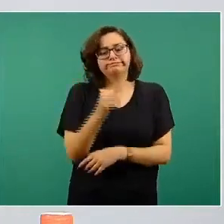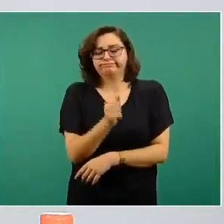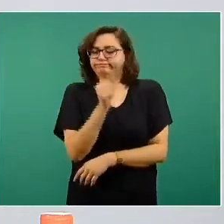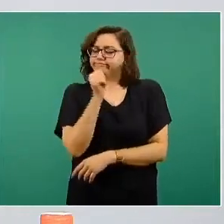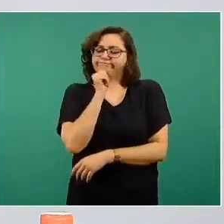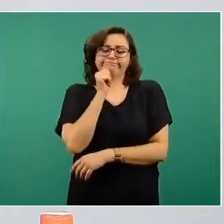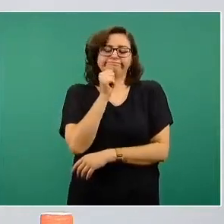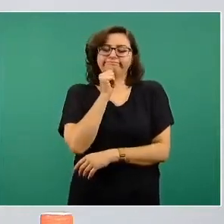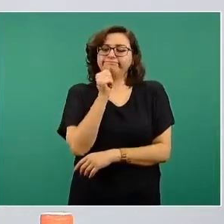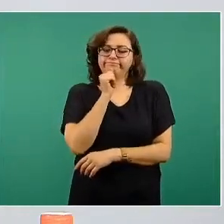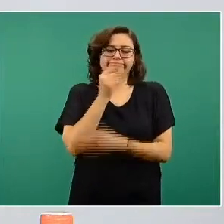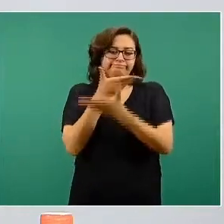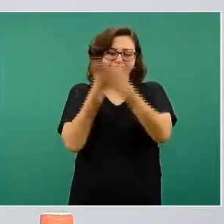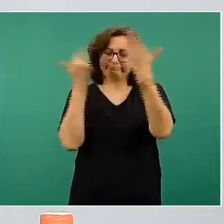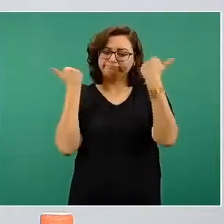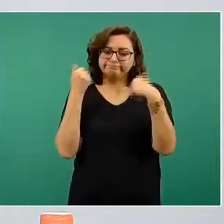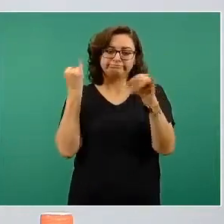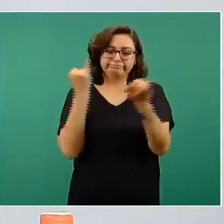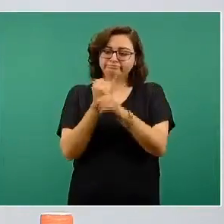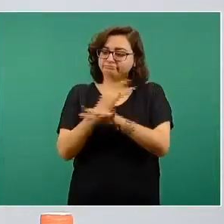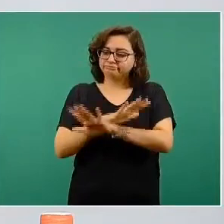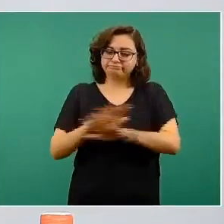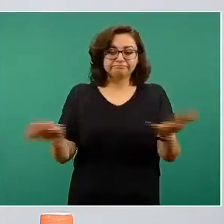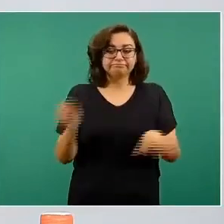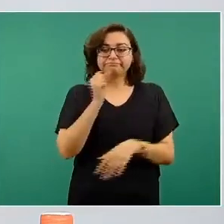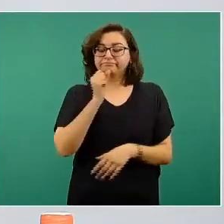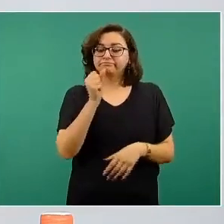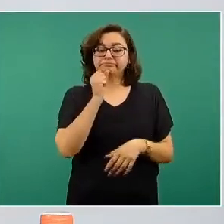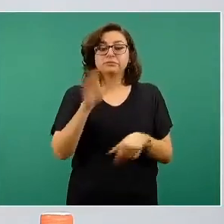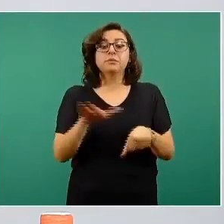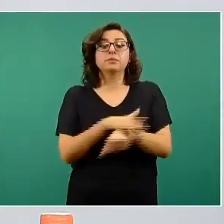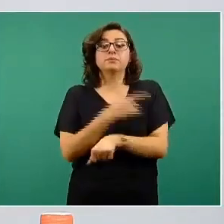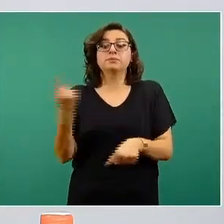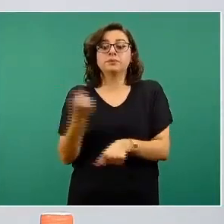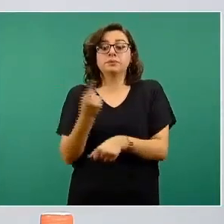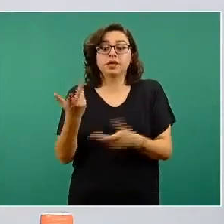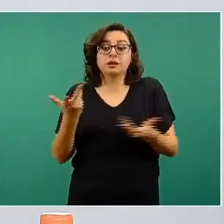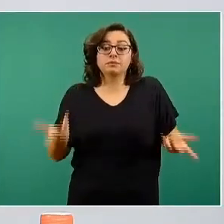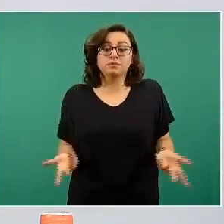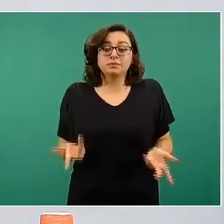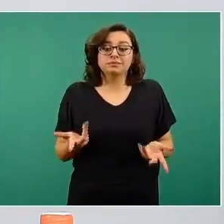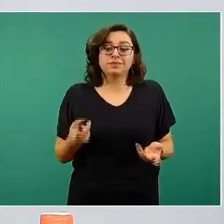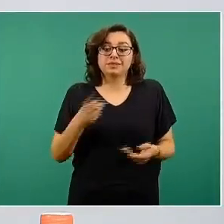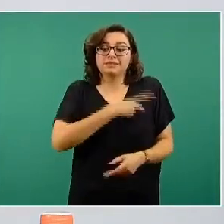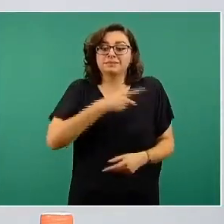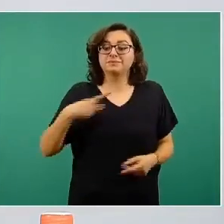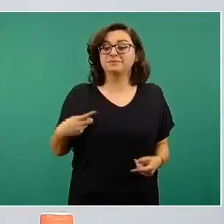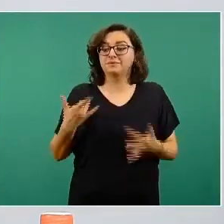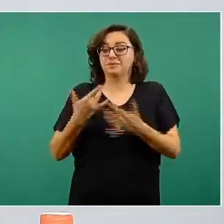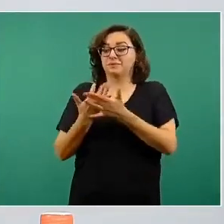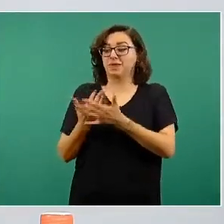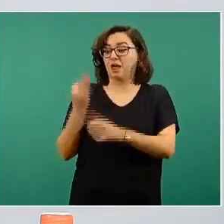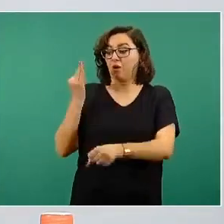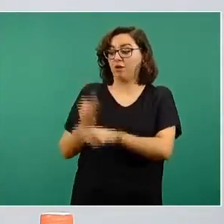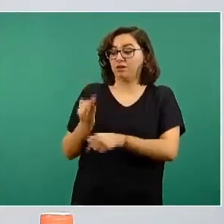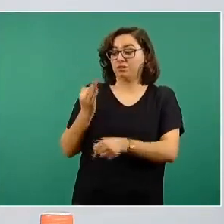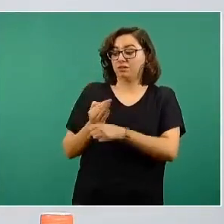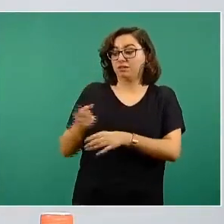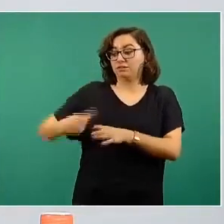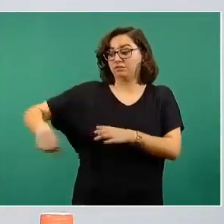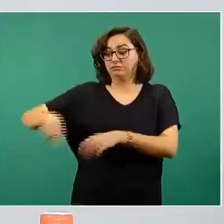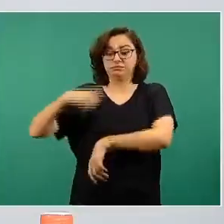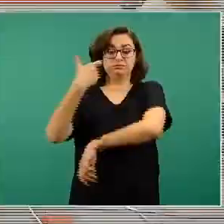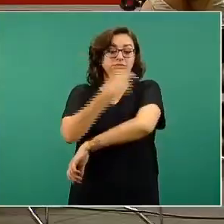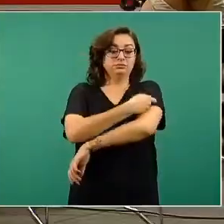de la aplicación de la vacuna precisamente responden a la información y los datos de cuál puede ser la